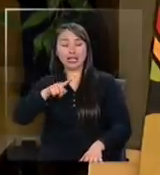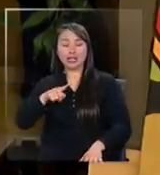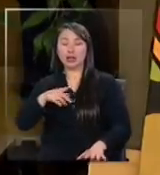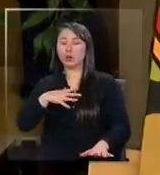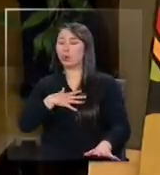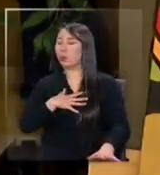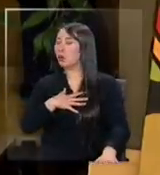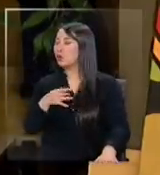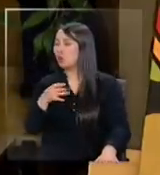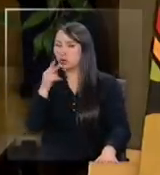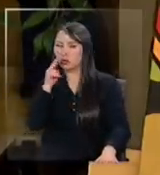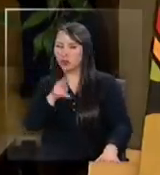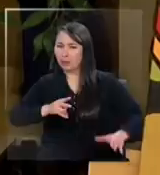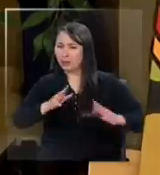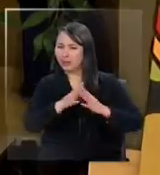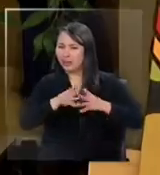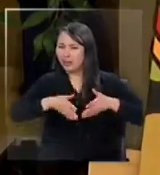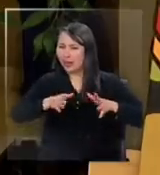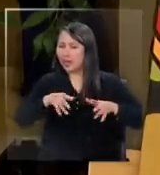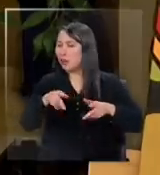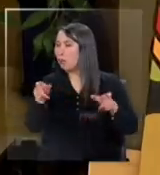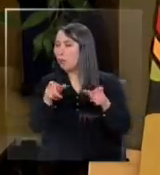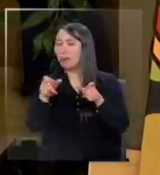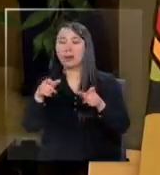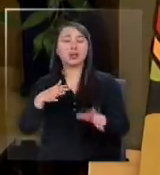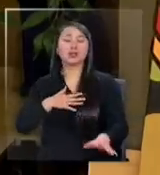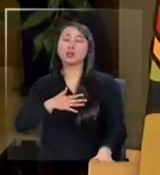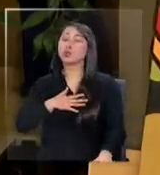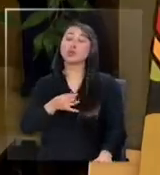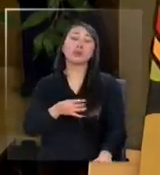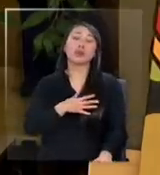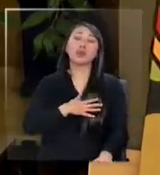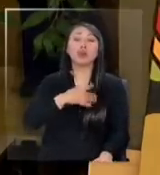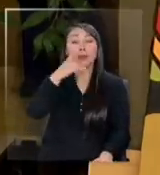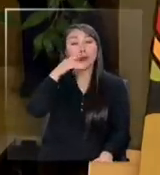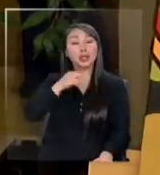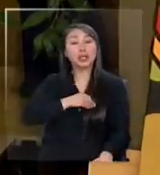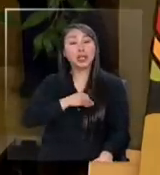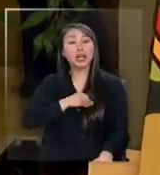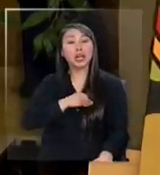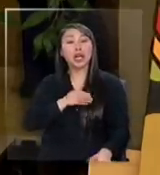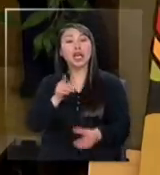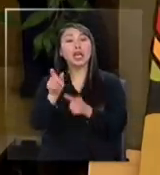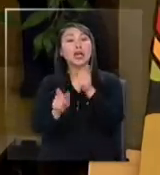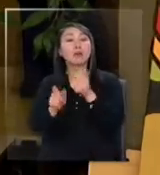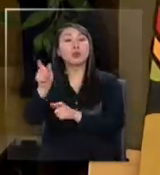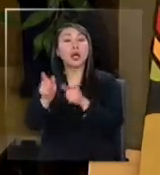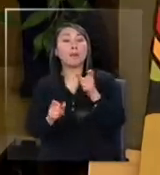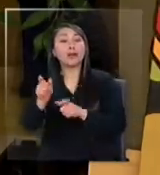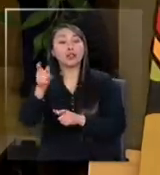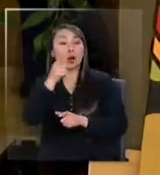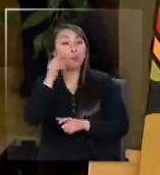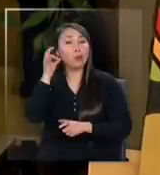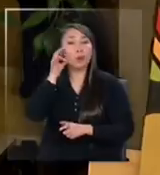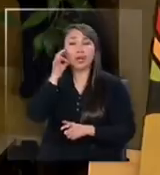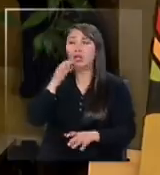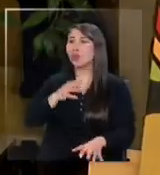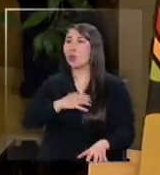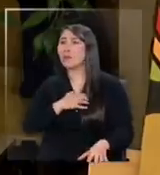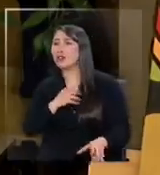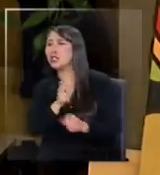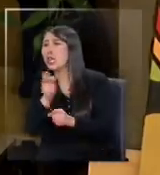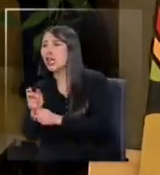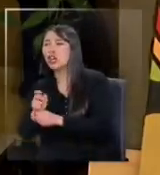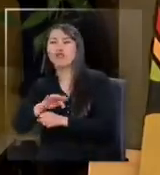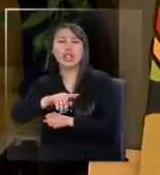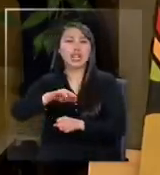tremendamente doloroso y triste, y que tiene a muchos chilenos siendo objeto de temor por los saqueos, por el